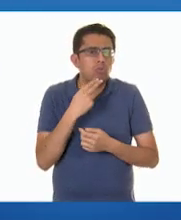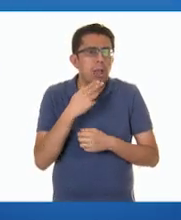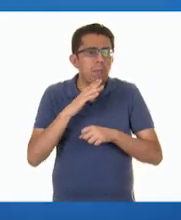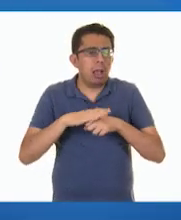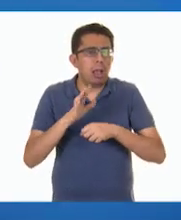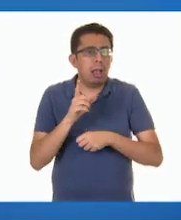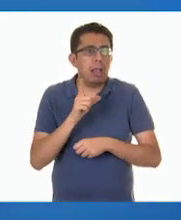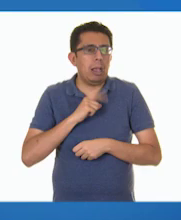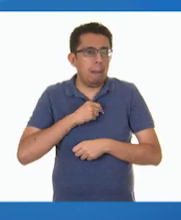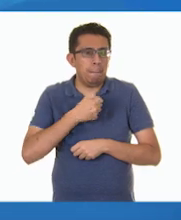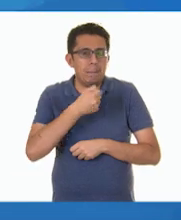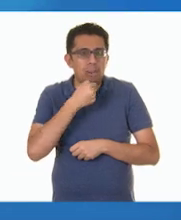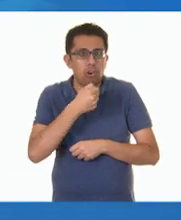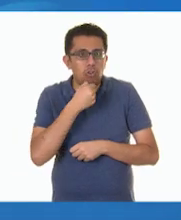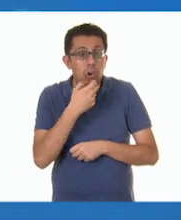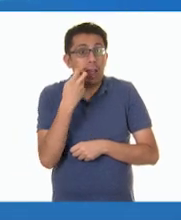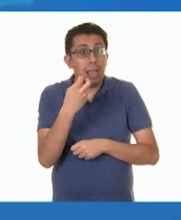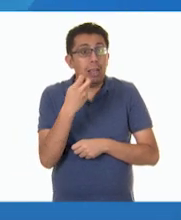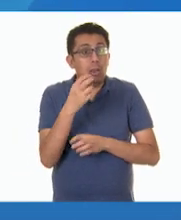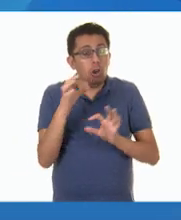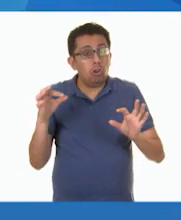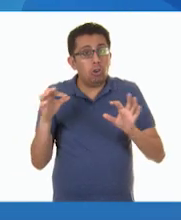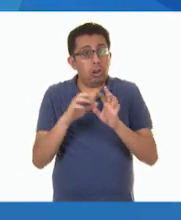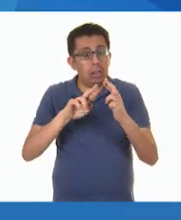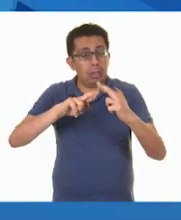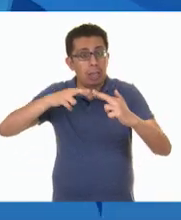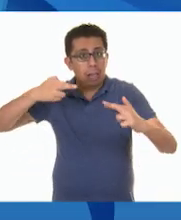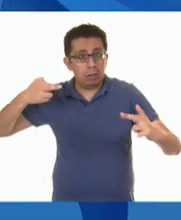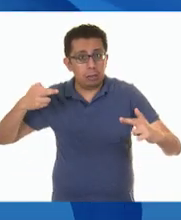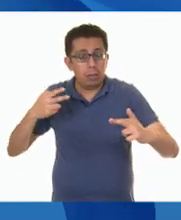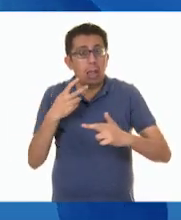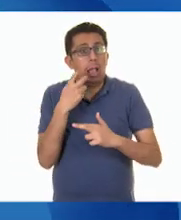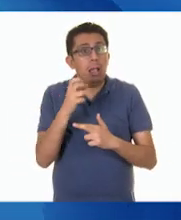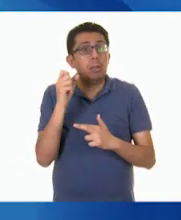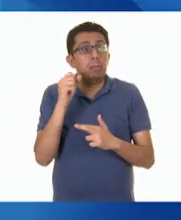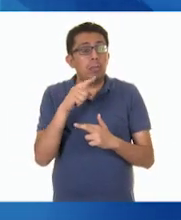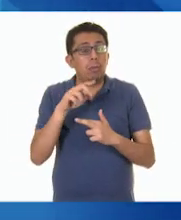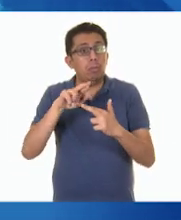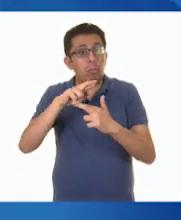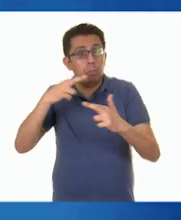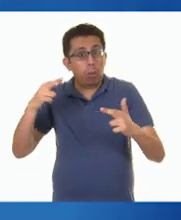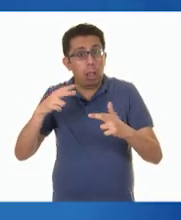y los micrófonos van conectados a un cable y ese cable va conectado a